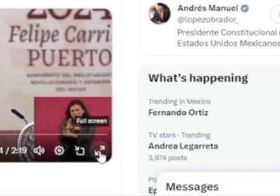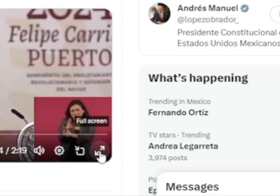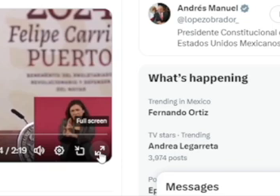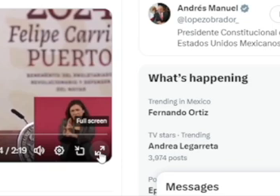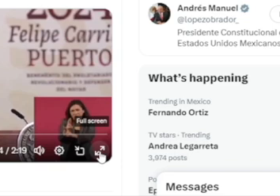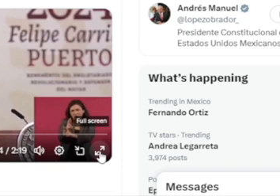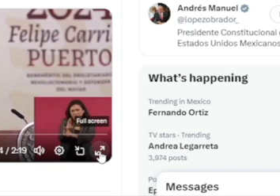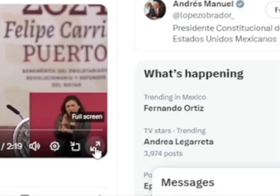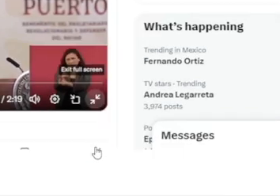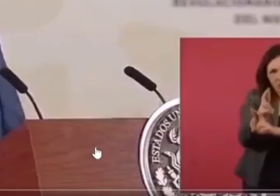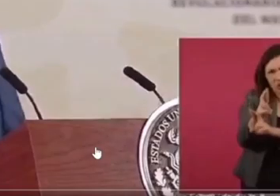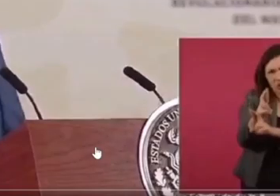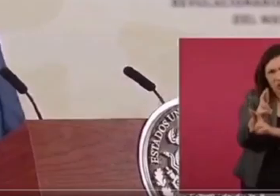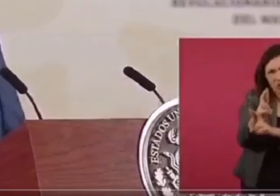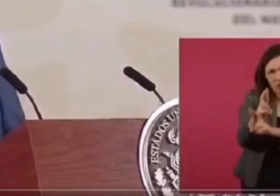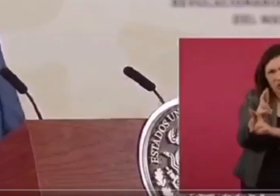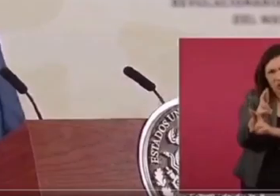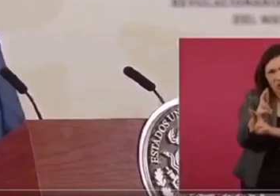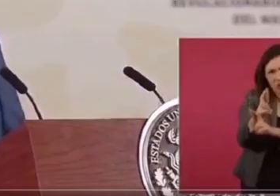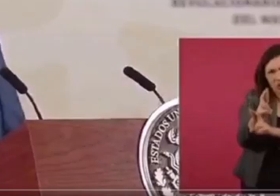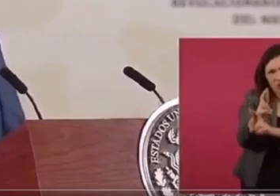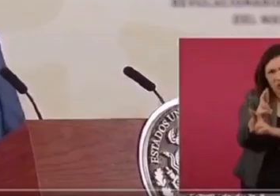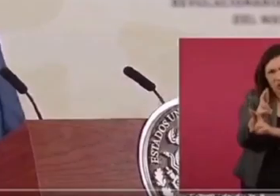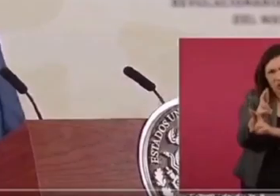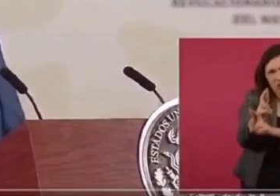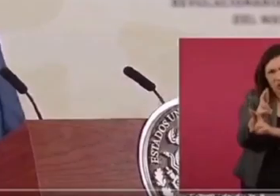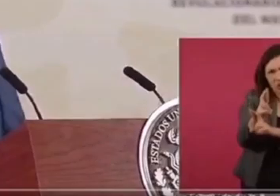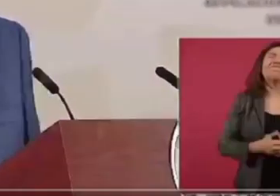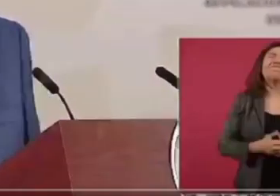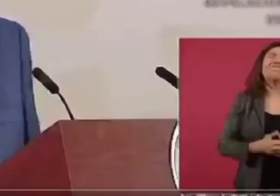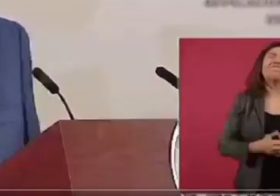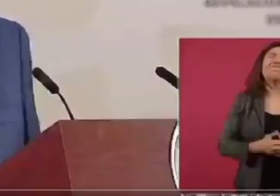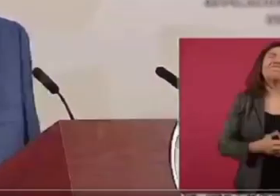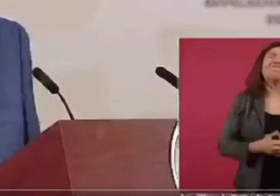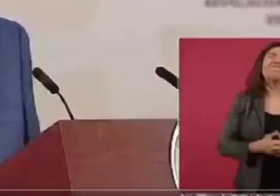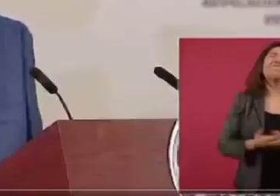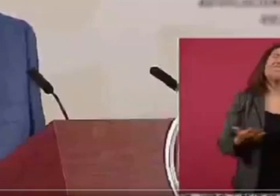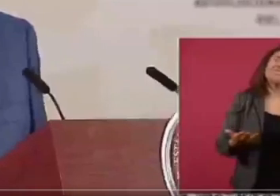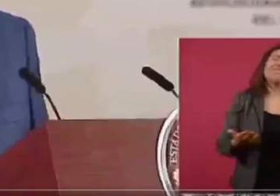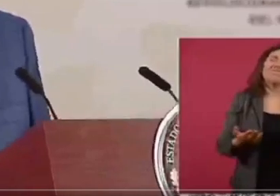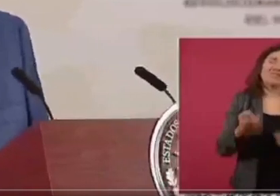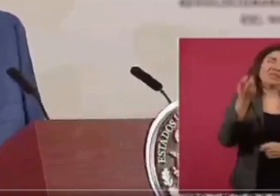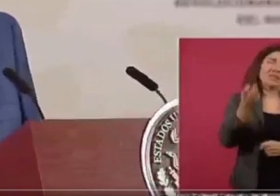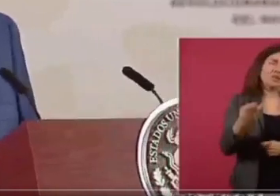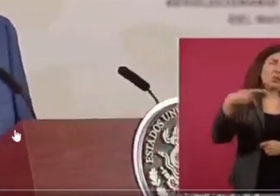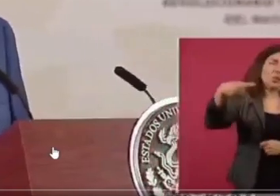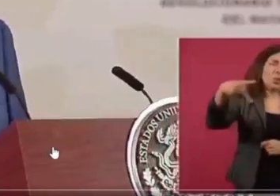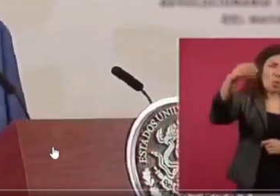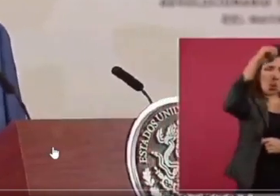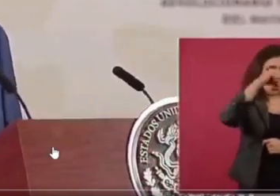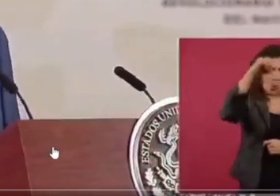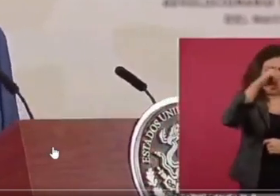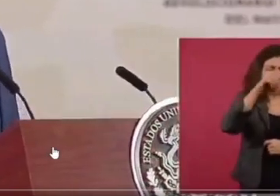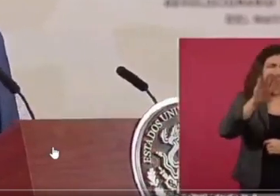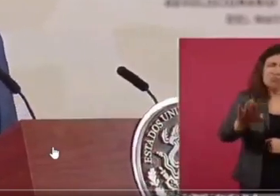en cintura a estos de los zapatistas. Vamos a escuchar.